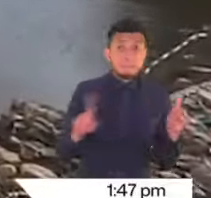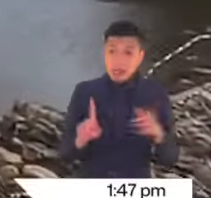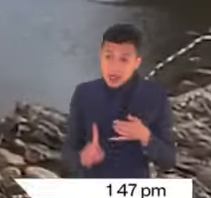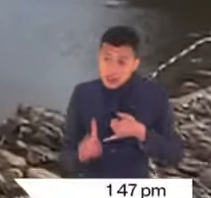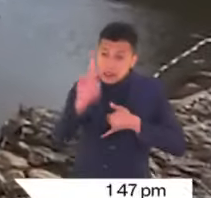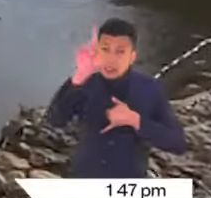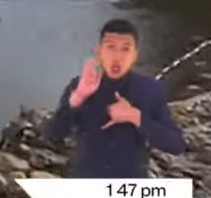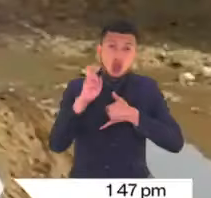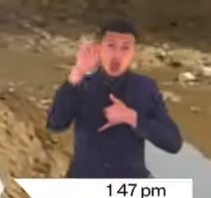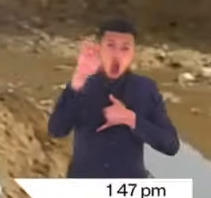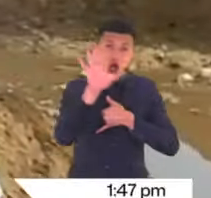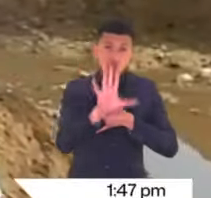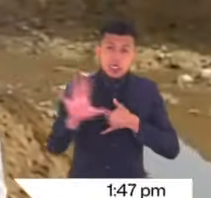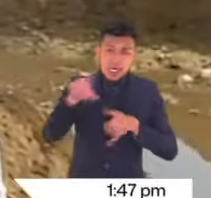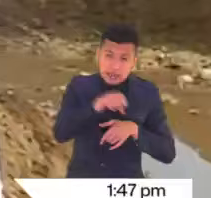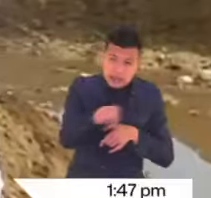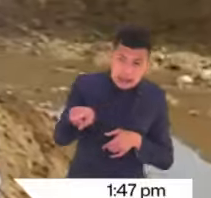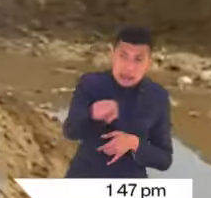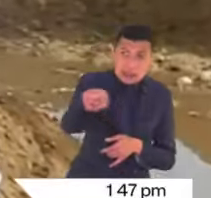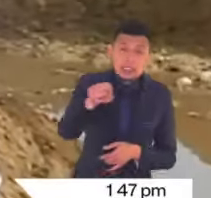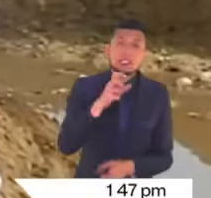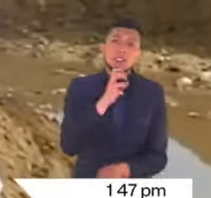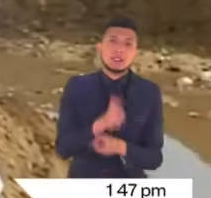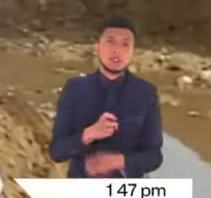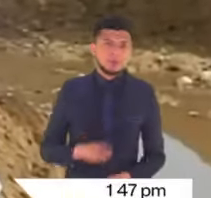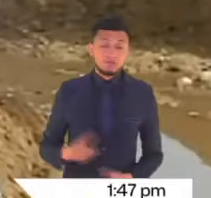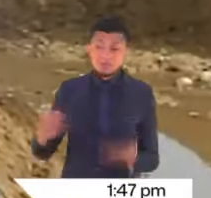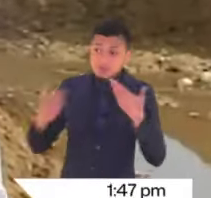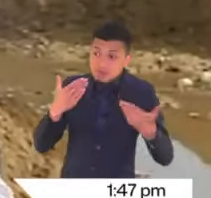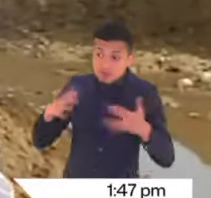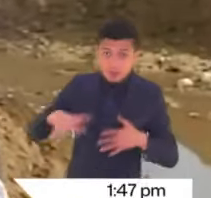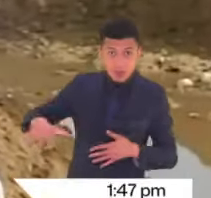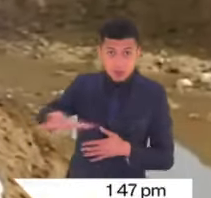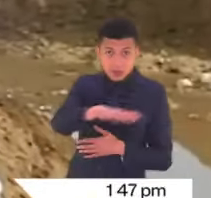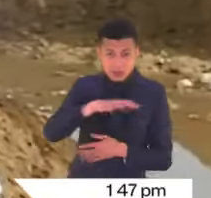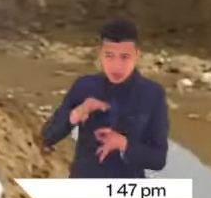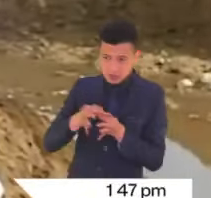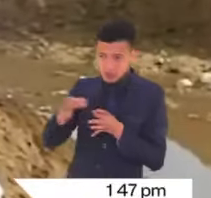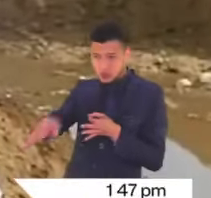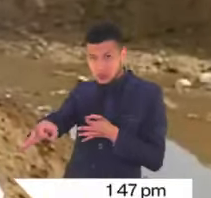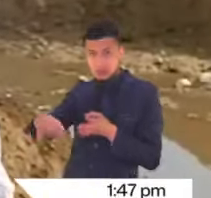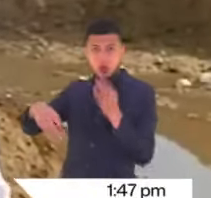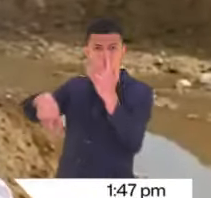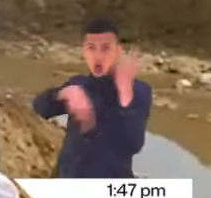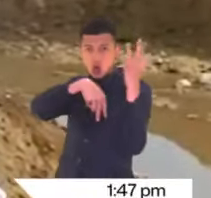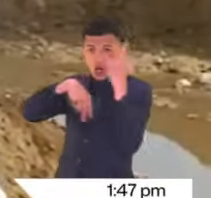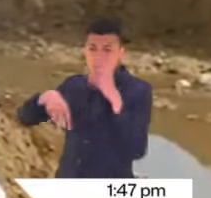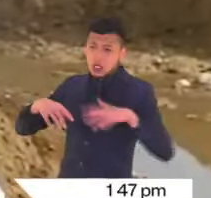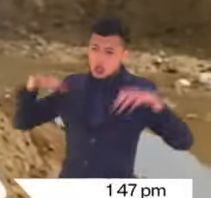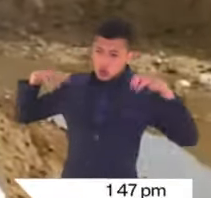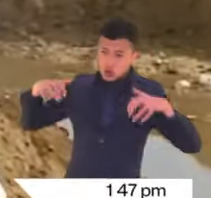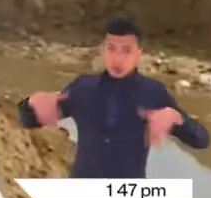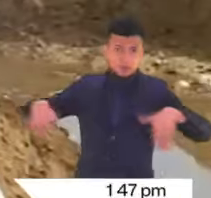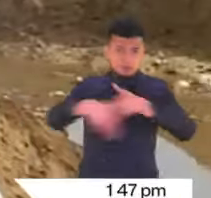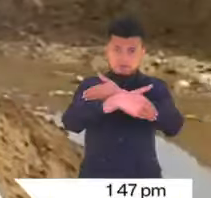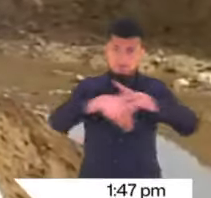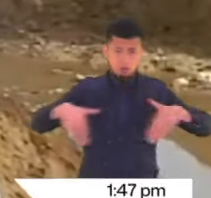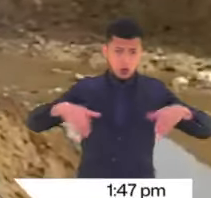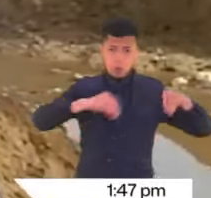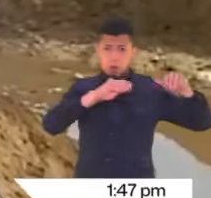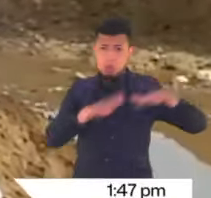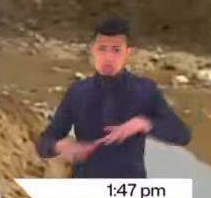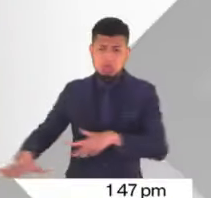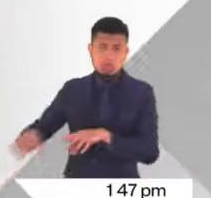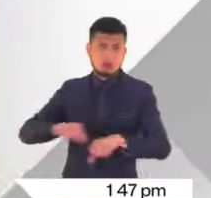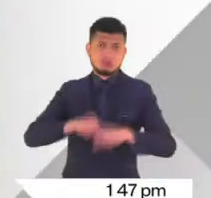embargo, no deja de ser una preocupación la zona rural de nuestro municipio, ya que como consecuencia de esta lluvia, las vías quedaron totalmente deshechas en la